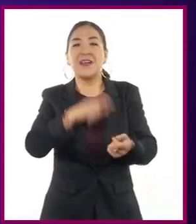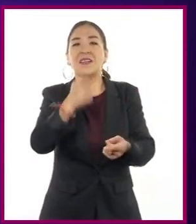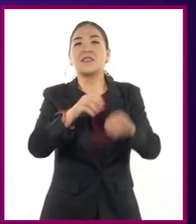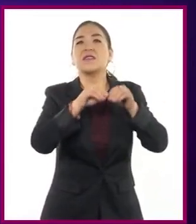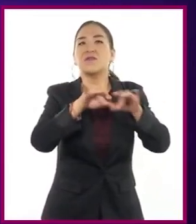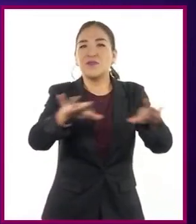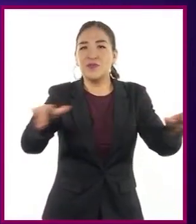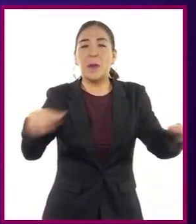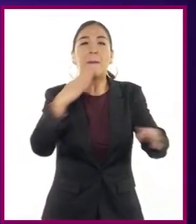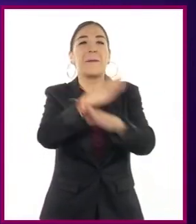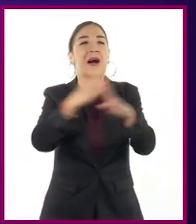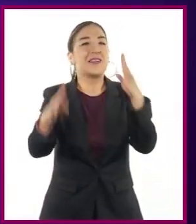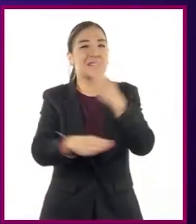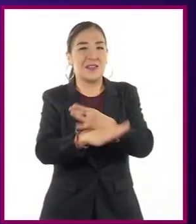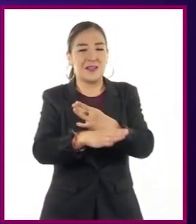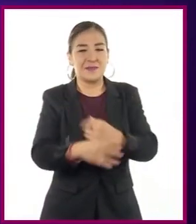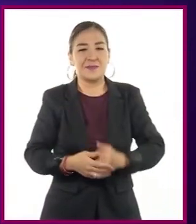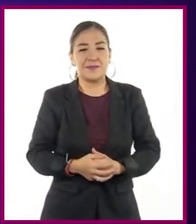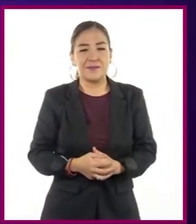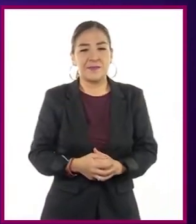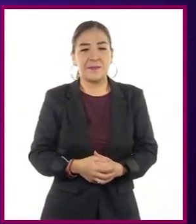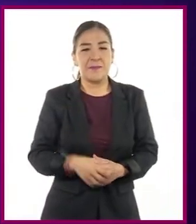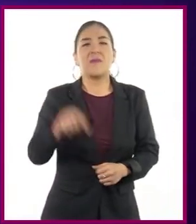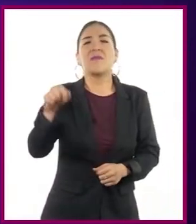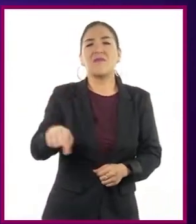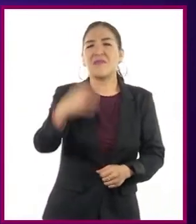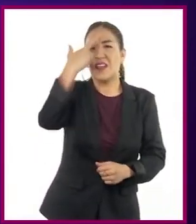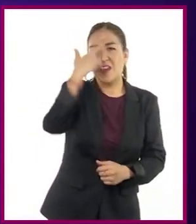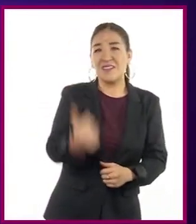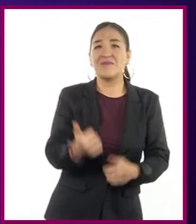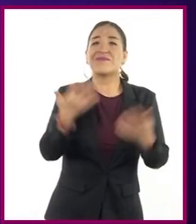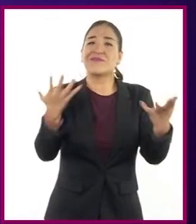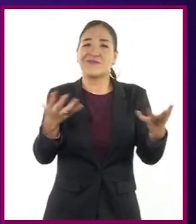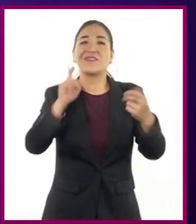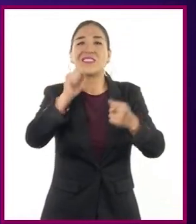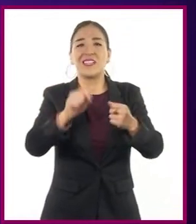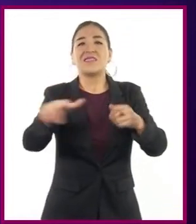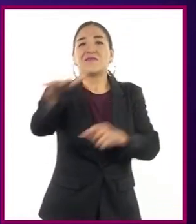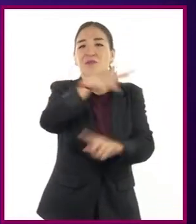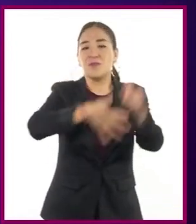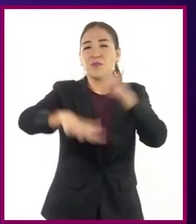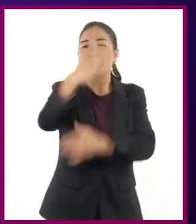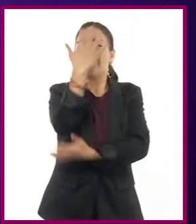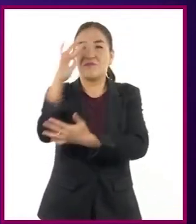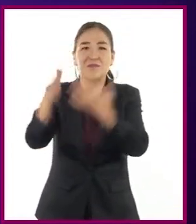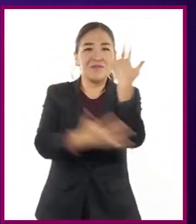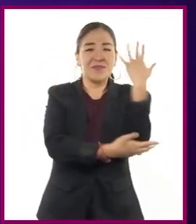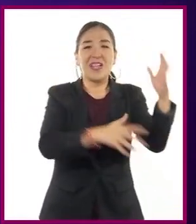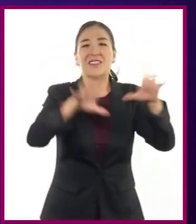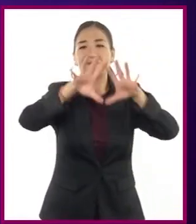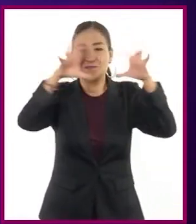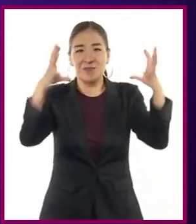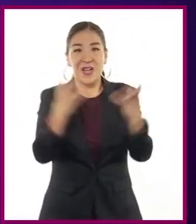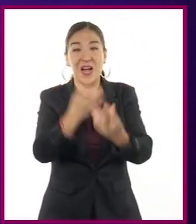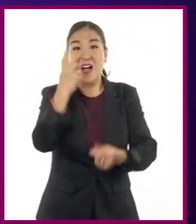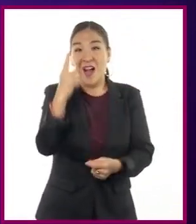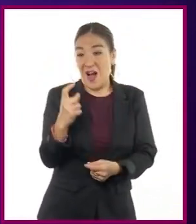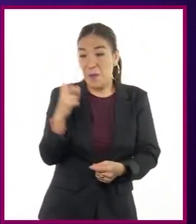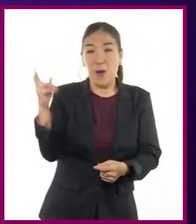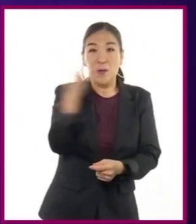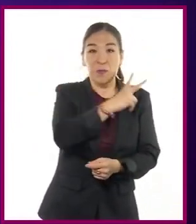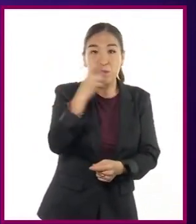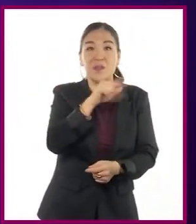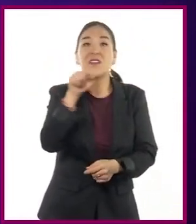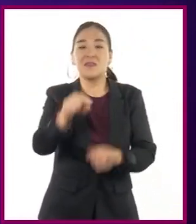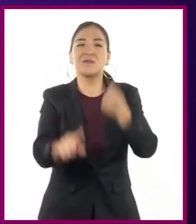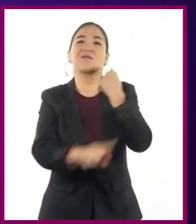cantidad de materiales. Este fenómeno amenaza el equilibrio biológico del planeta, pues tanto el agua como el aire son